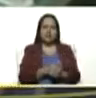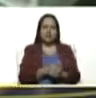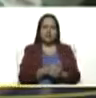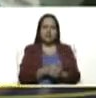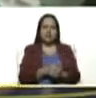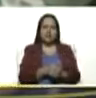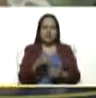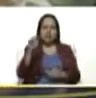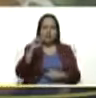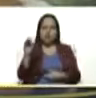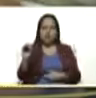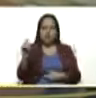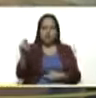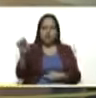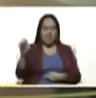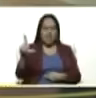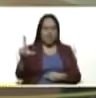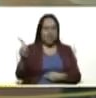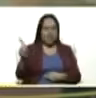Adelante, Castro Soteldo.